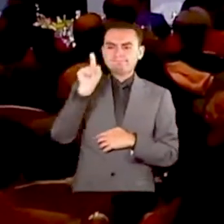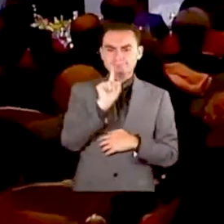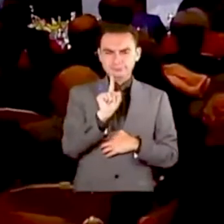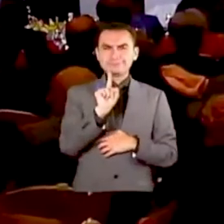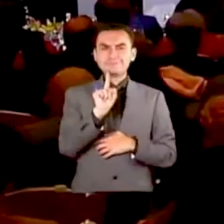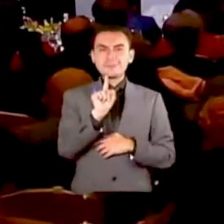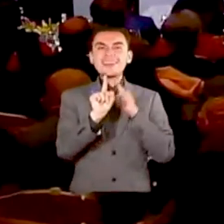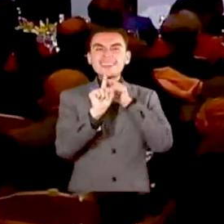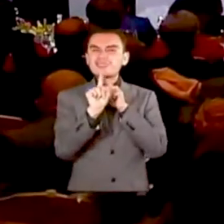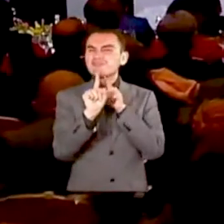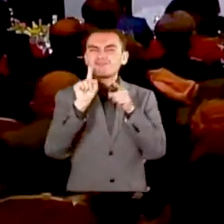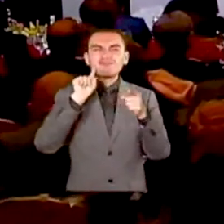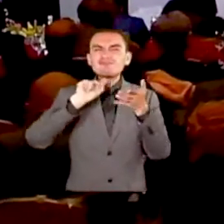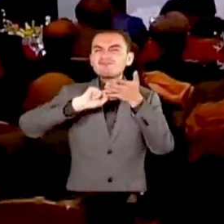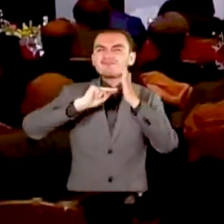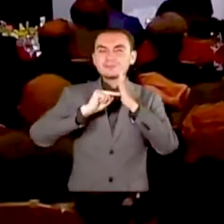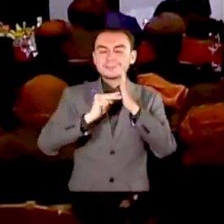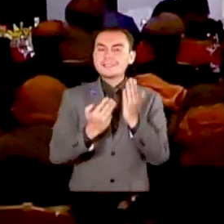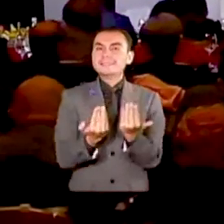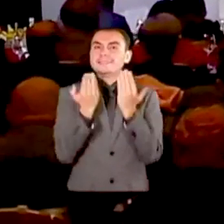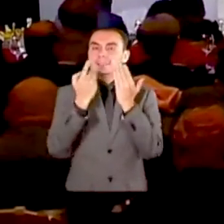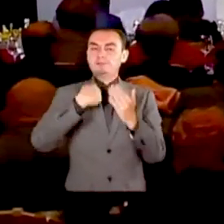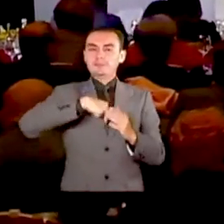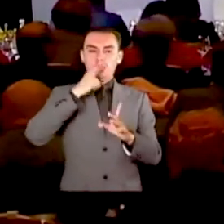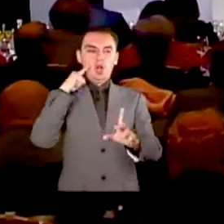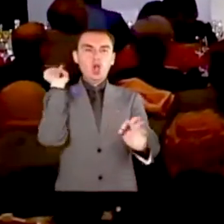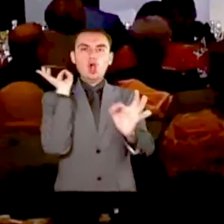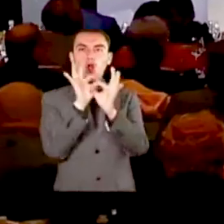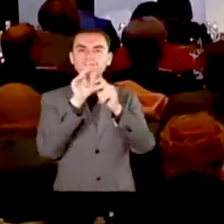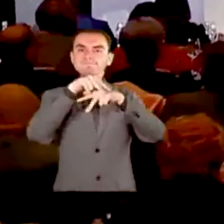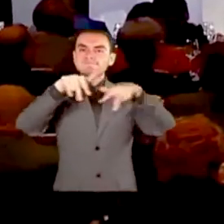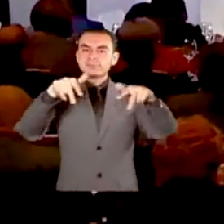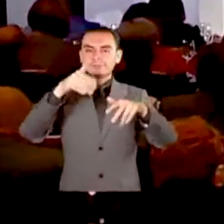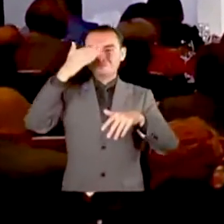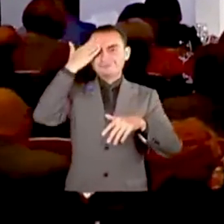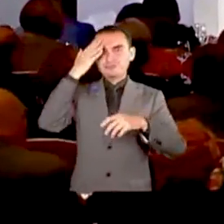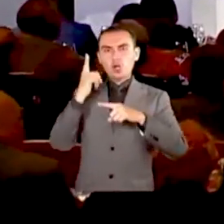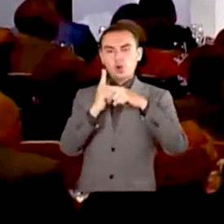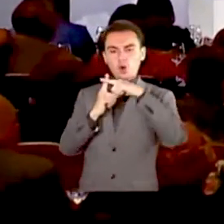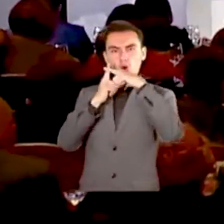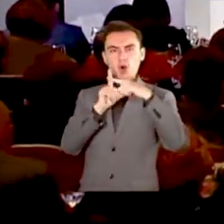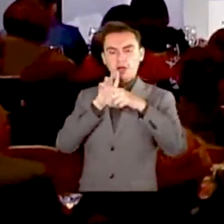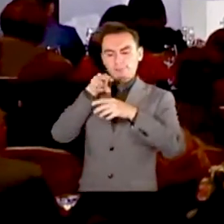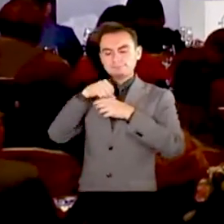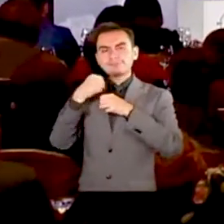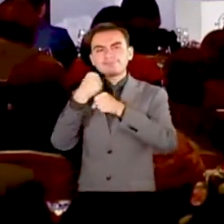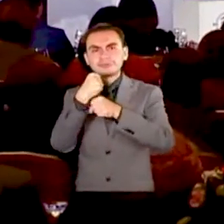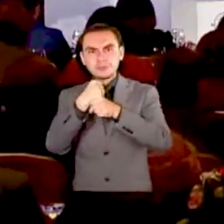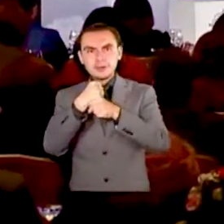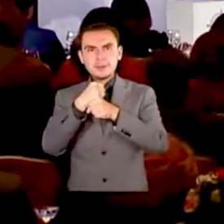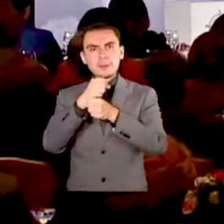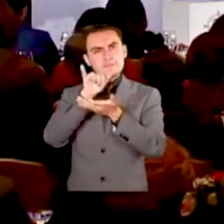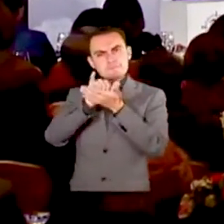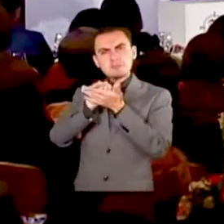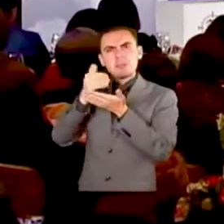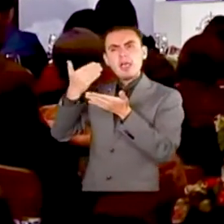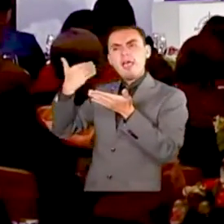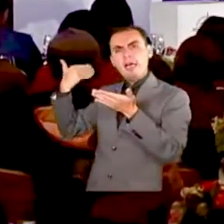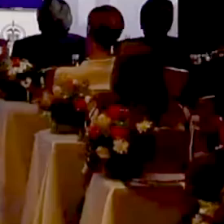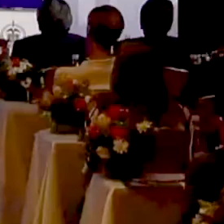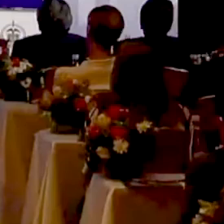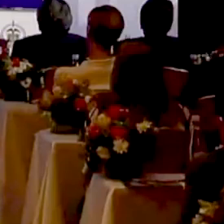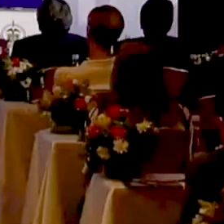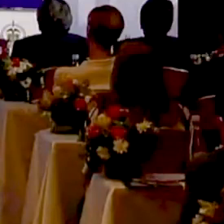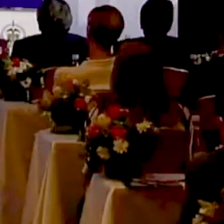introducir la perspectiva de género como eje transversal en todo el trabajo de la Procuraduría General de la Nación. Algo que ya venía haciendo desde